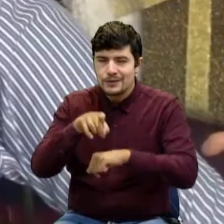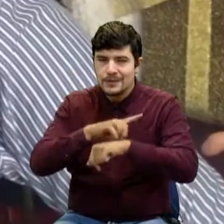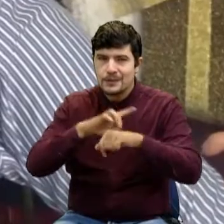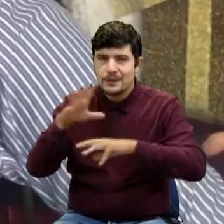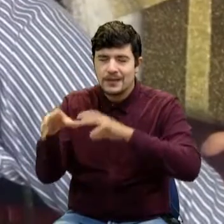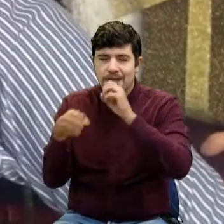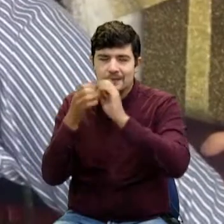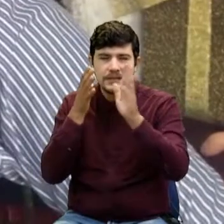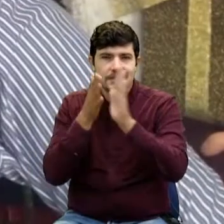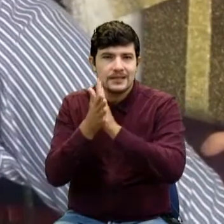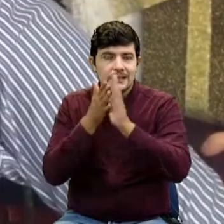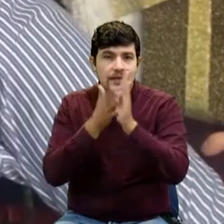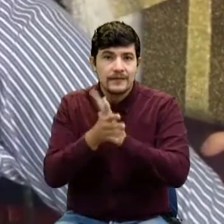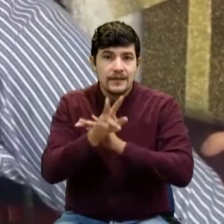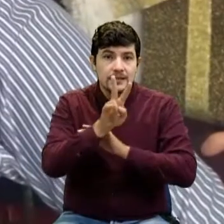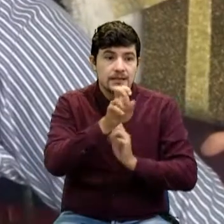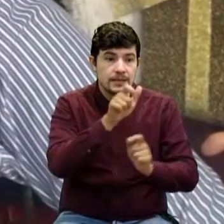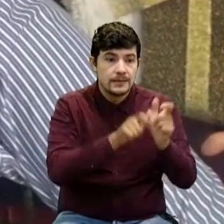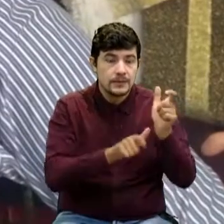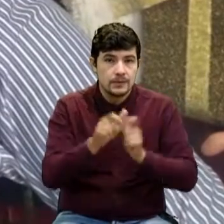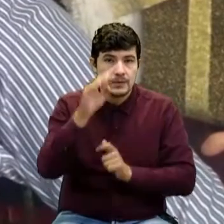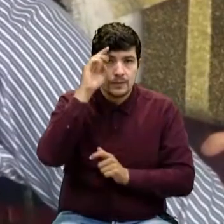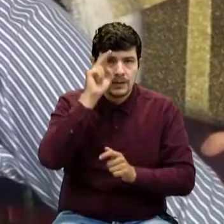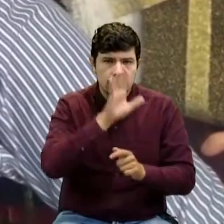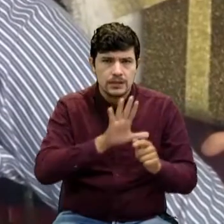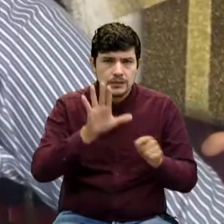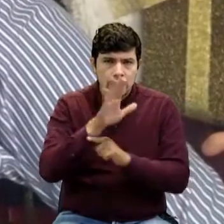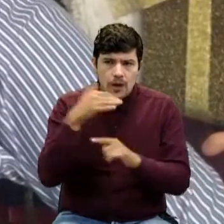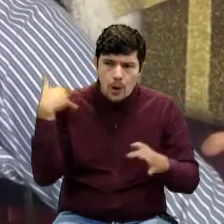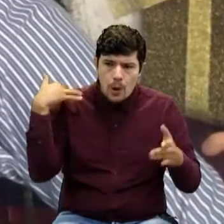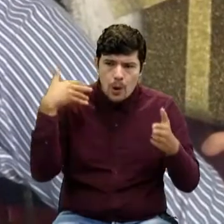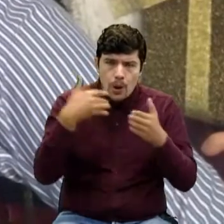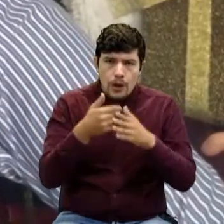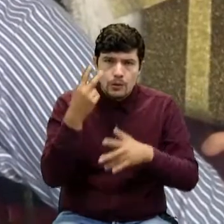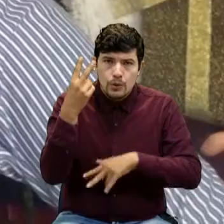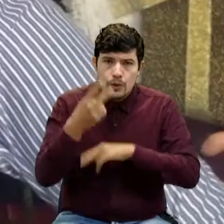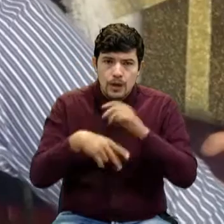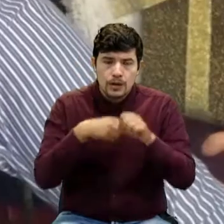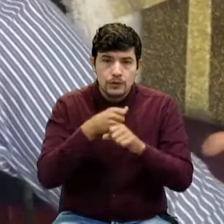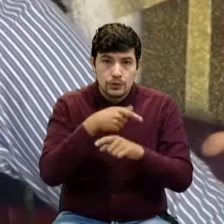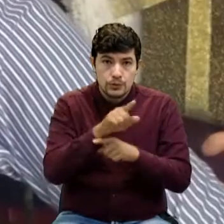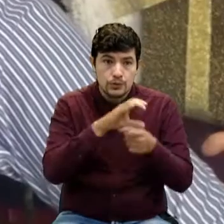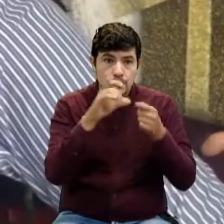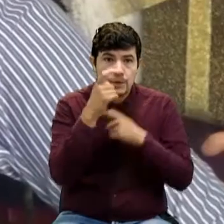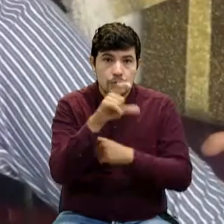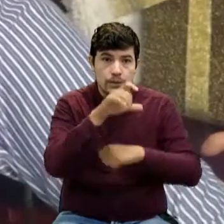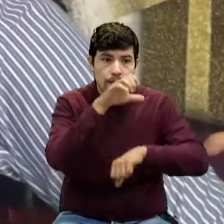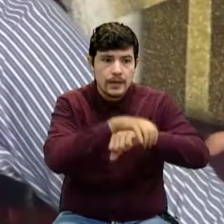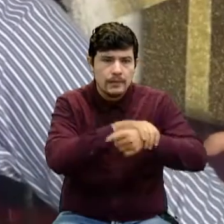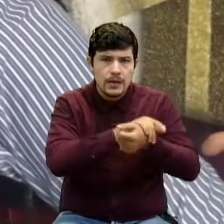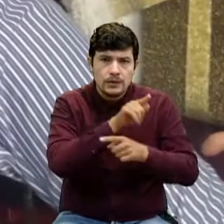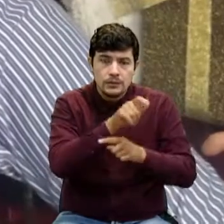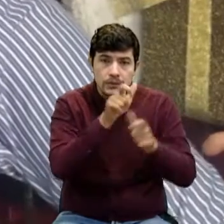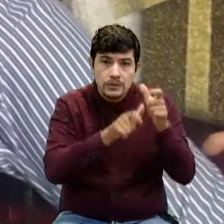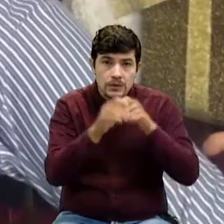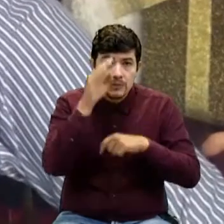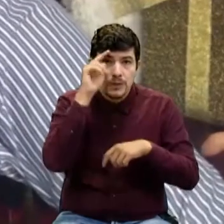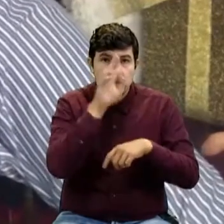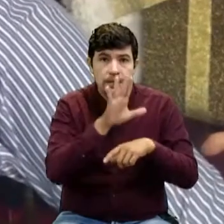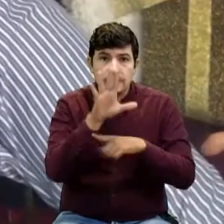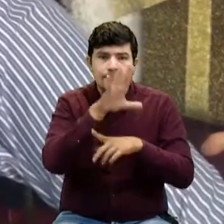Avanzamos con más temas. 7 policías han sido capturados en los últimos 2 años en Cúcuta, quienes pertenecían a bandas